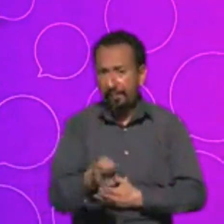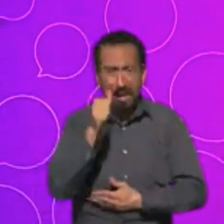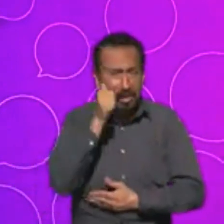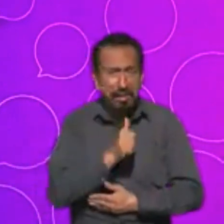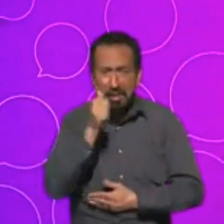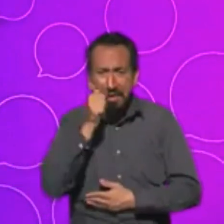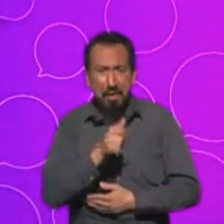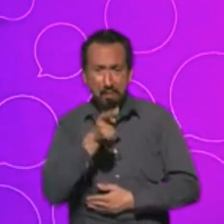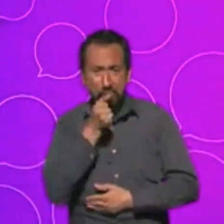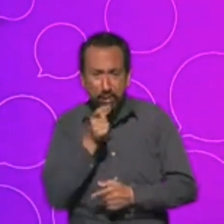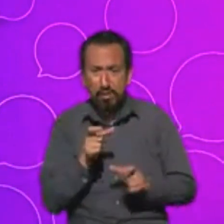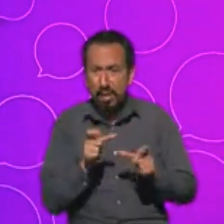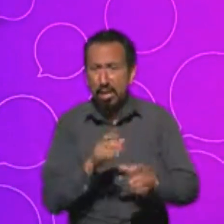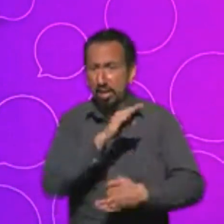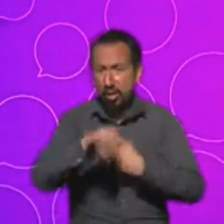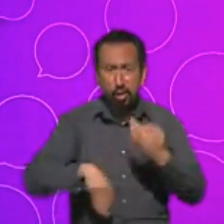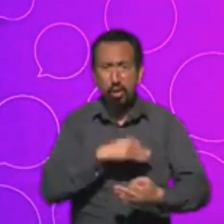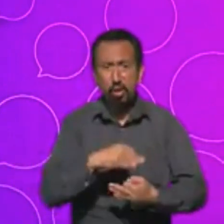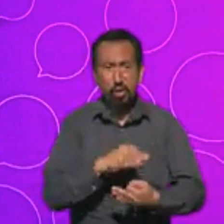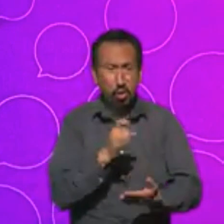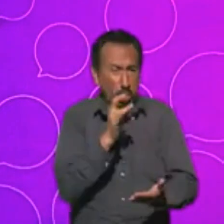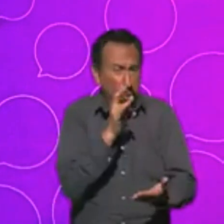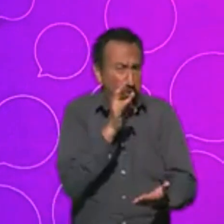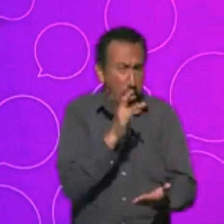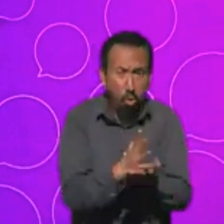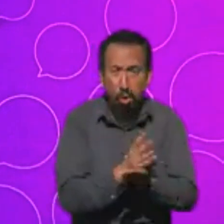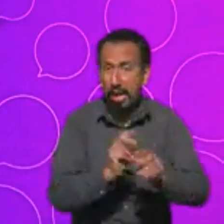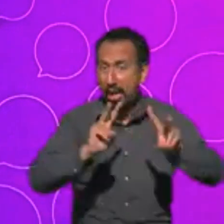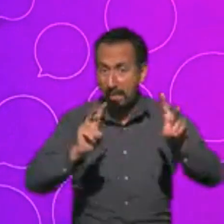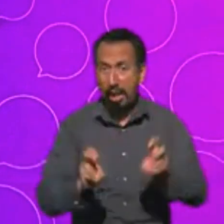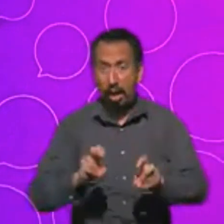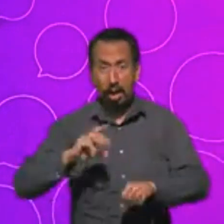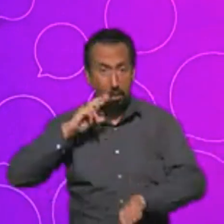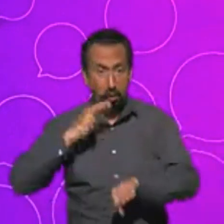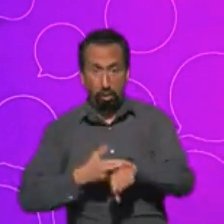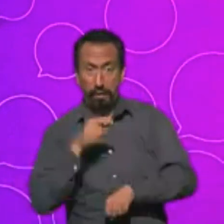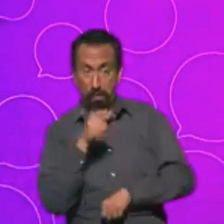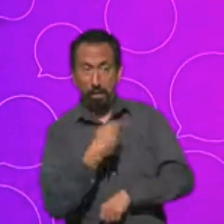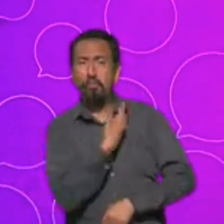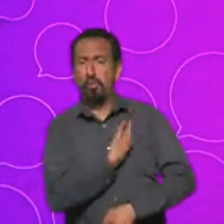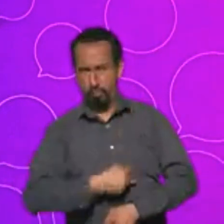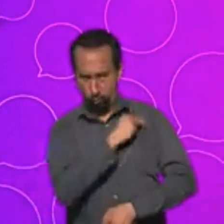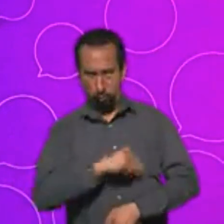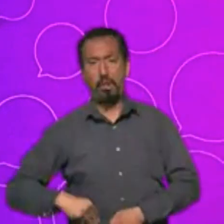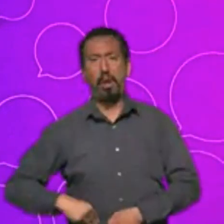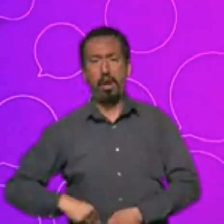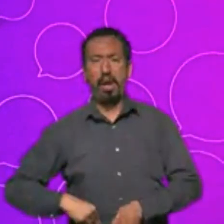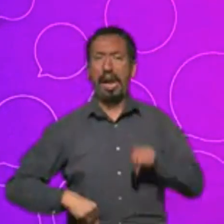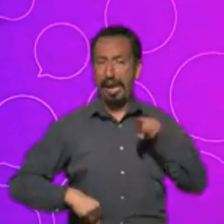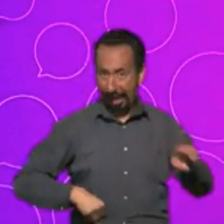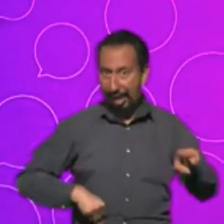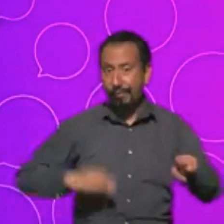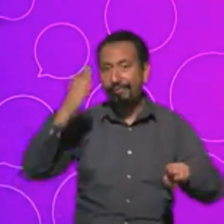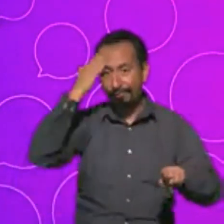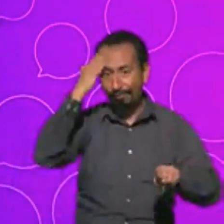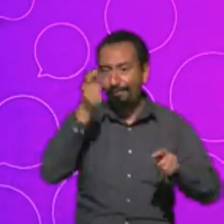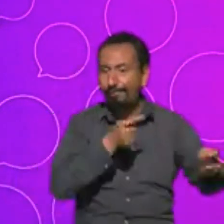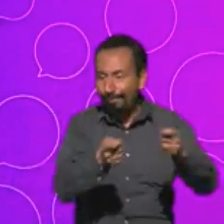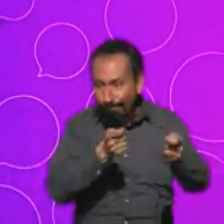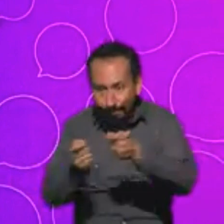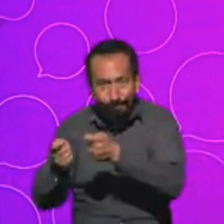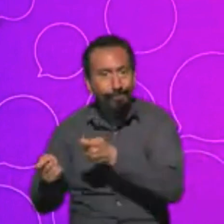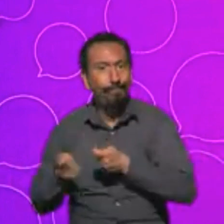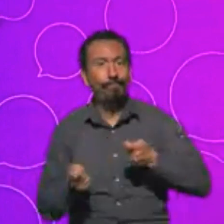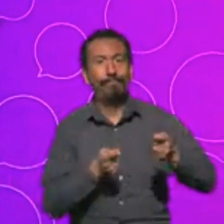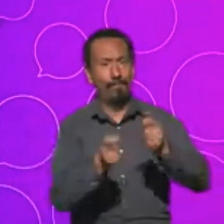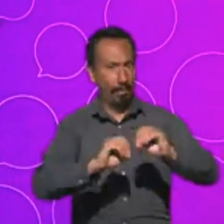seguridad constitucionalmente únicamente del del presidente municipal el presidente municipal sí tiene que coordinar todas las acciones que lleven a esto